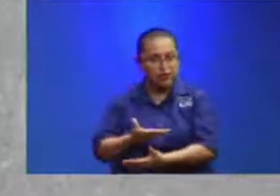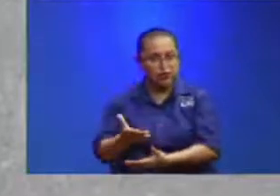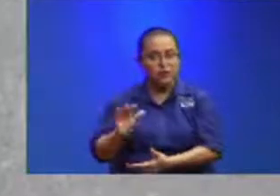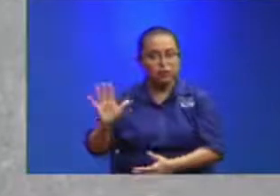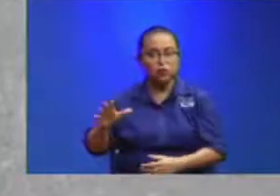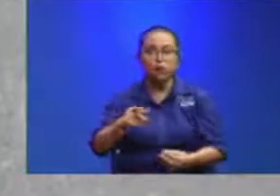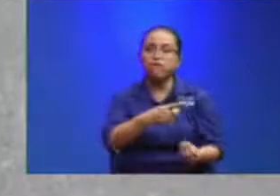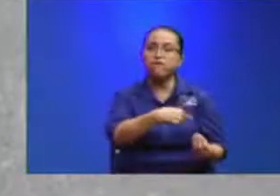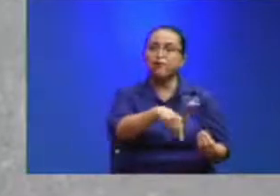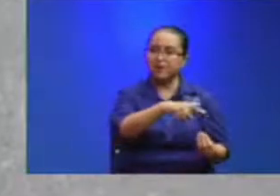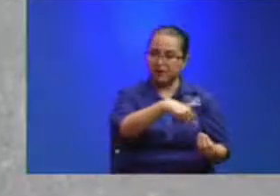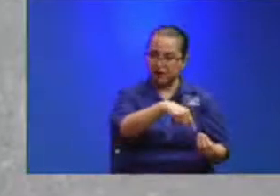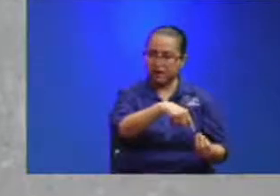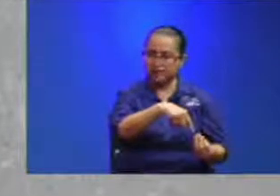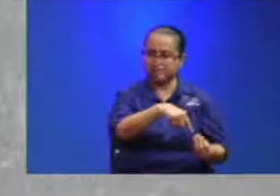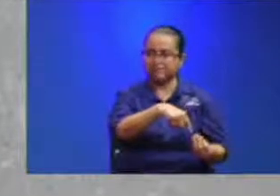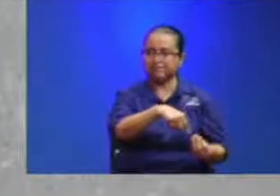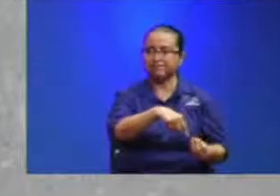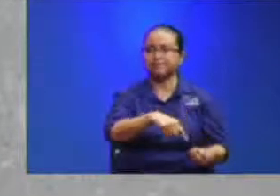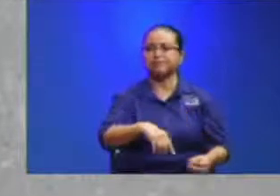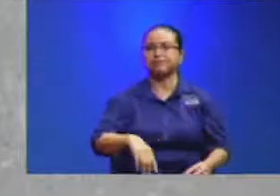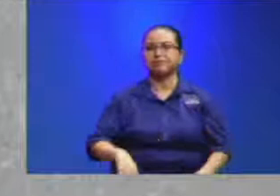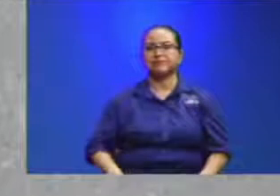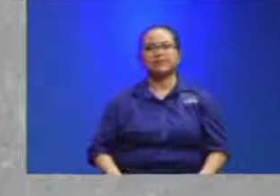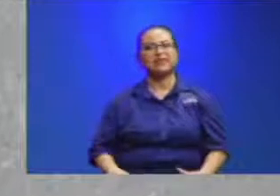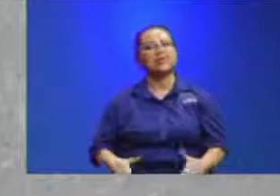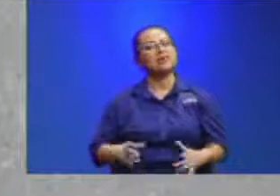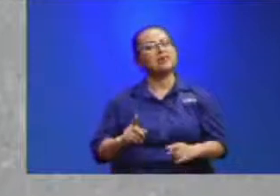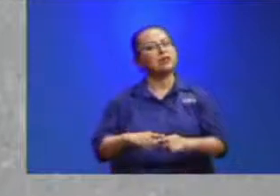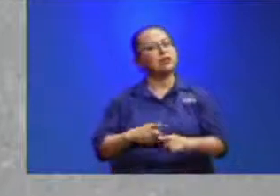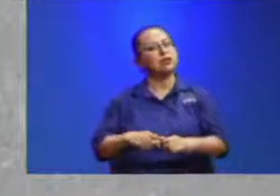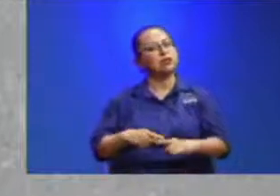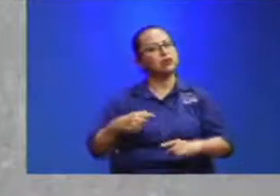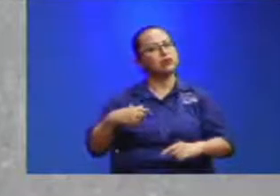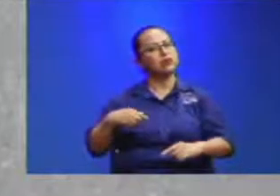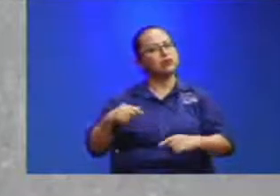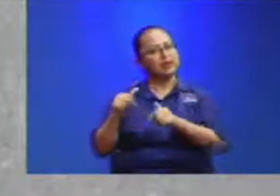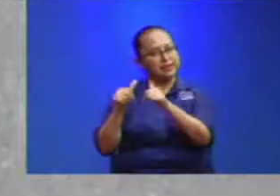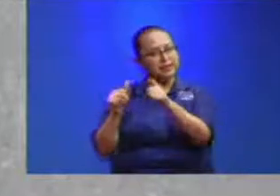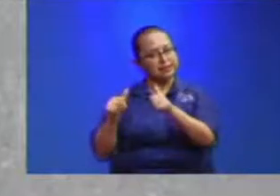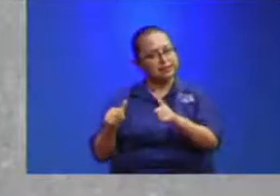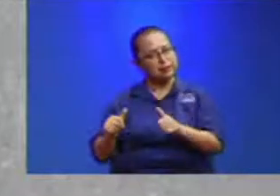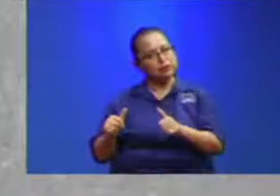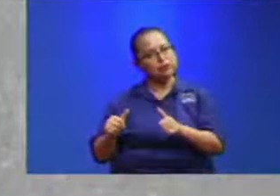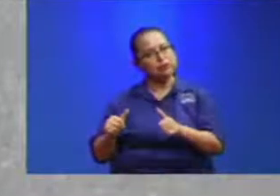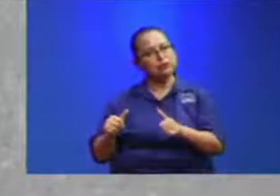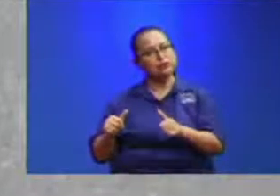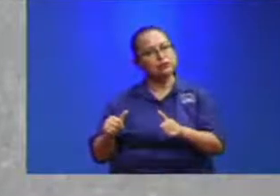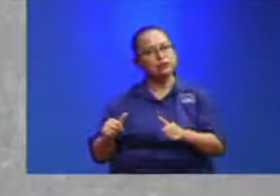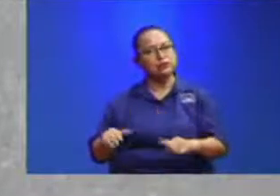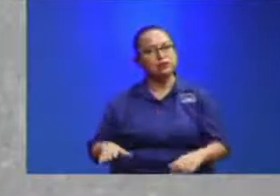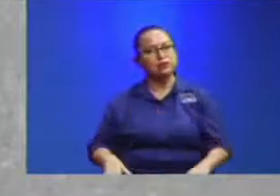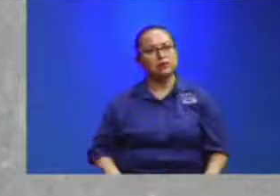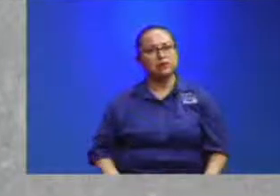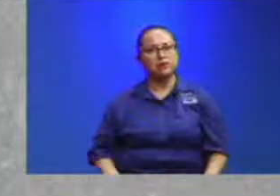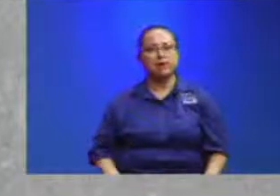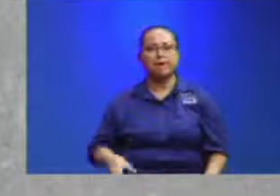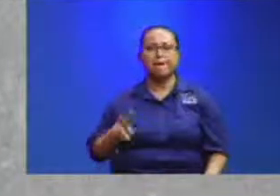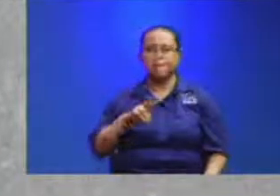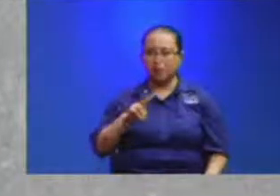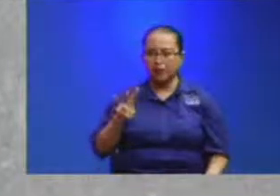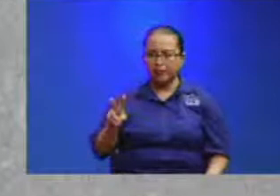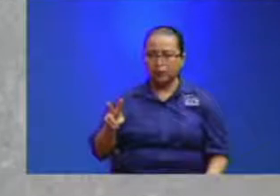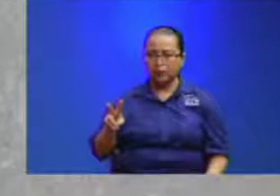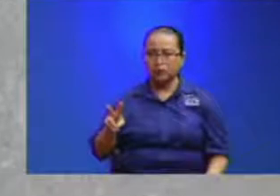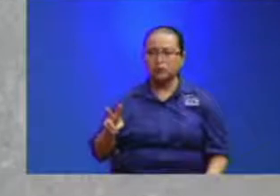familia y entonces cuando analizamos qué fue lo que sucedió acá nos damos cuenta de varias